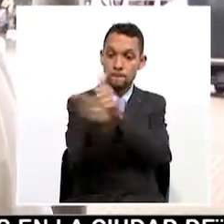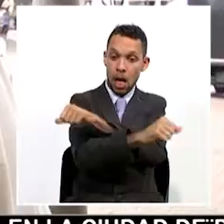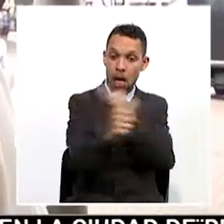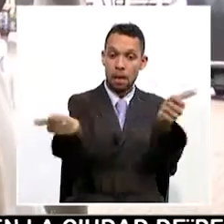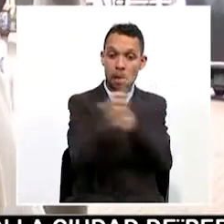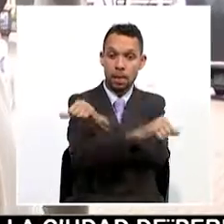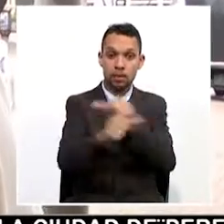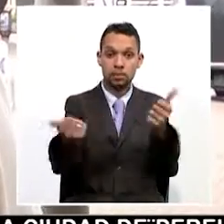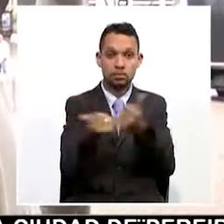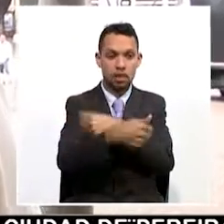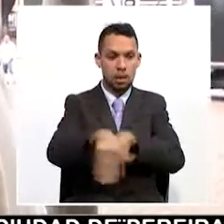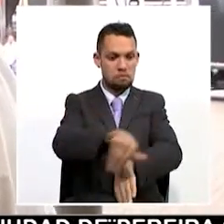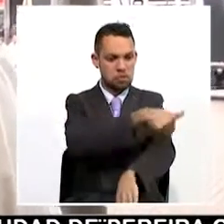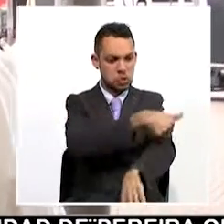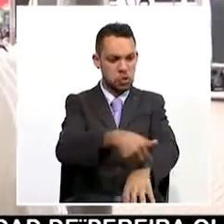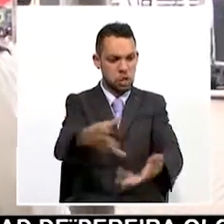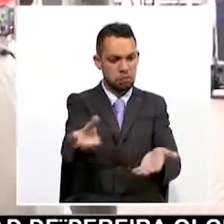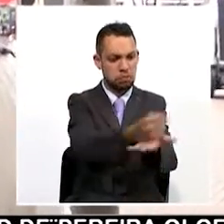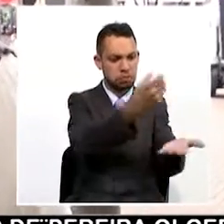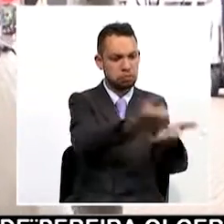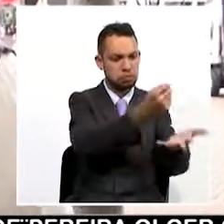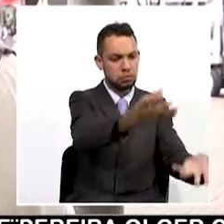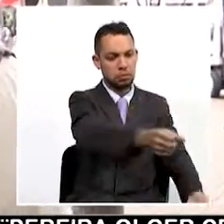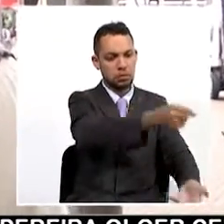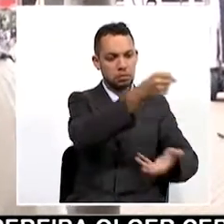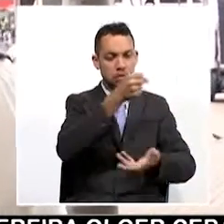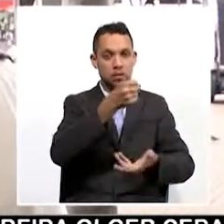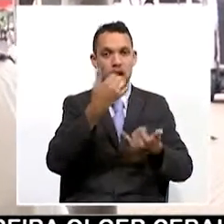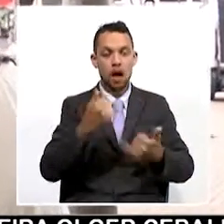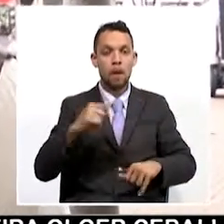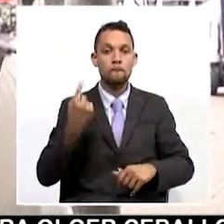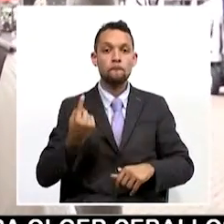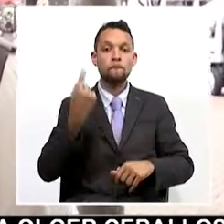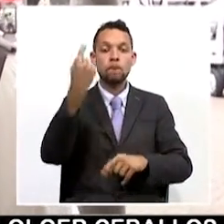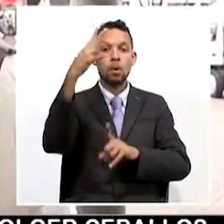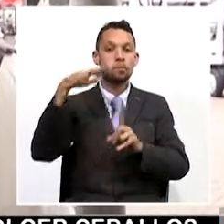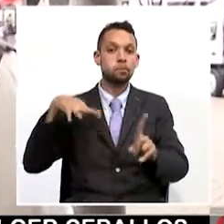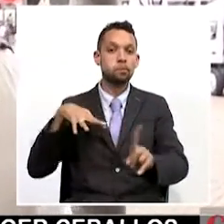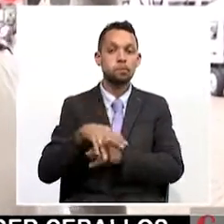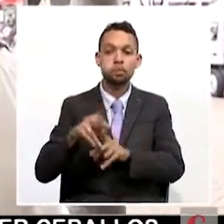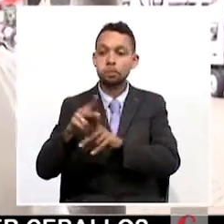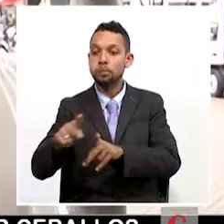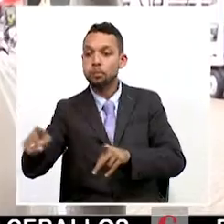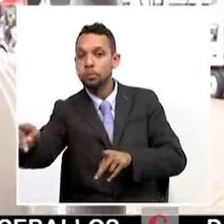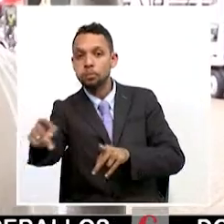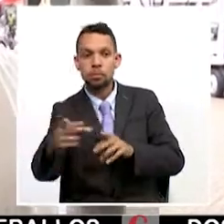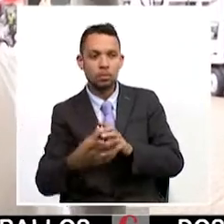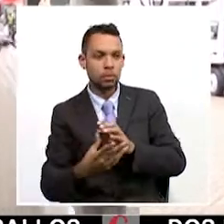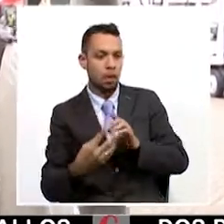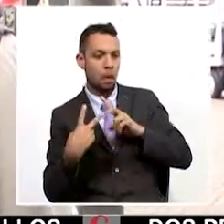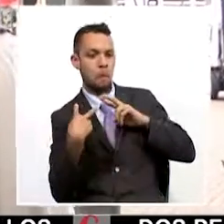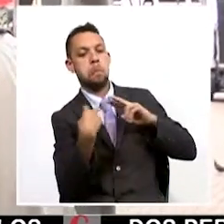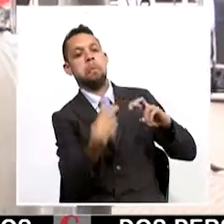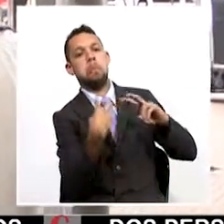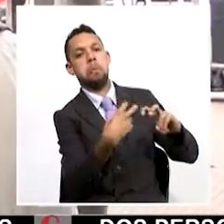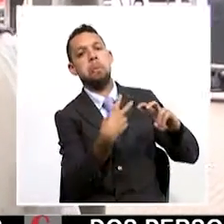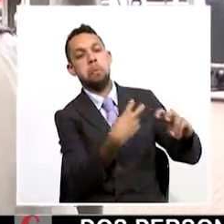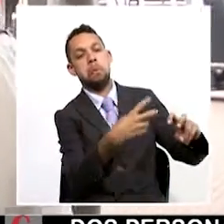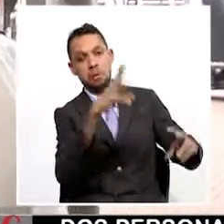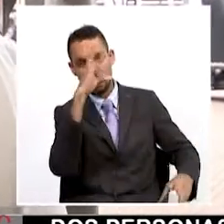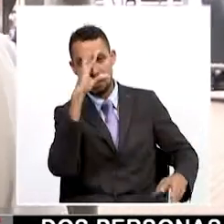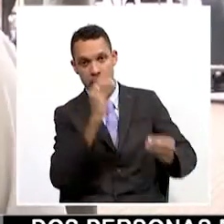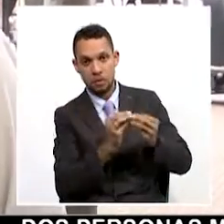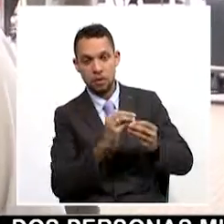es brutal, es bárbaro. Y si esa misma política se va a aplicar a los usuarios para este negocio, ¿cierto?, de la